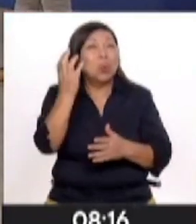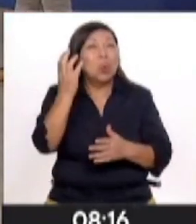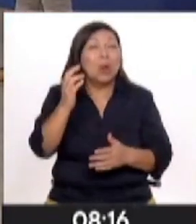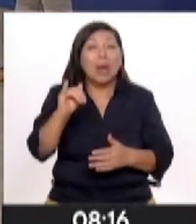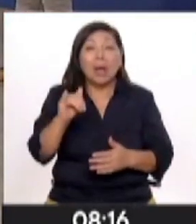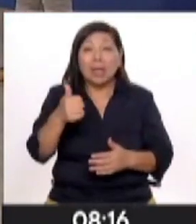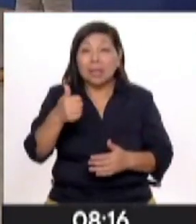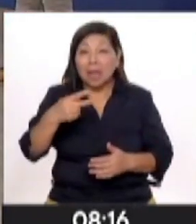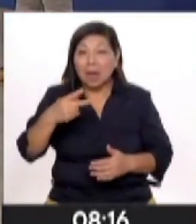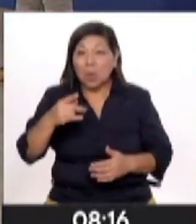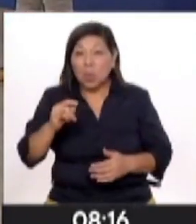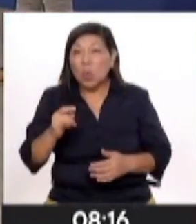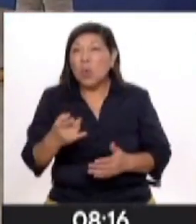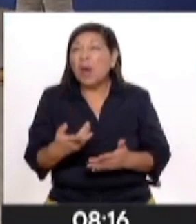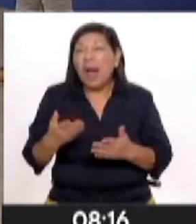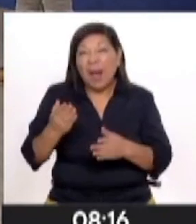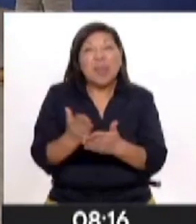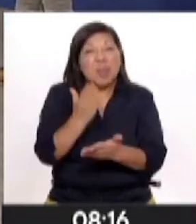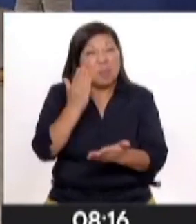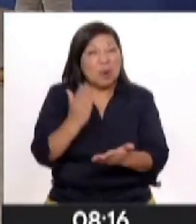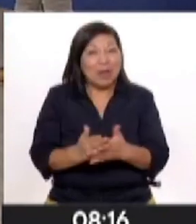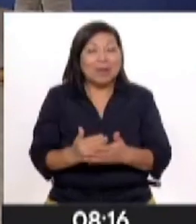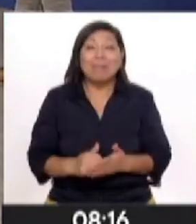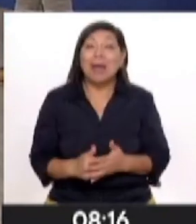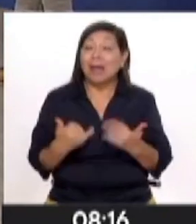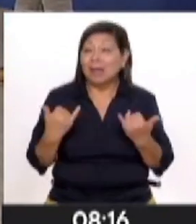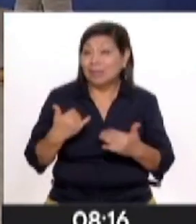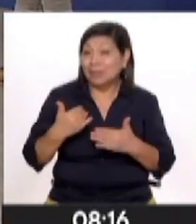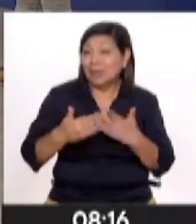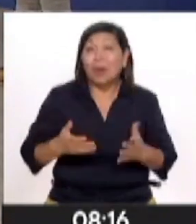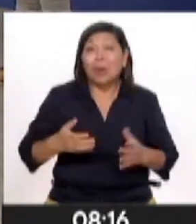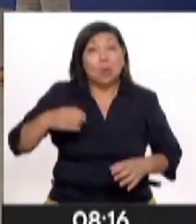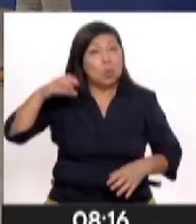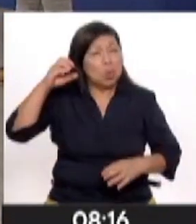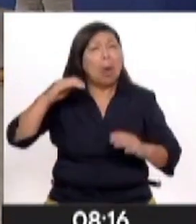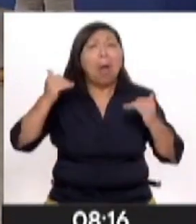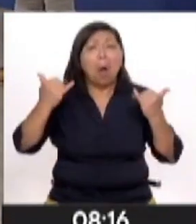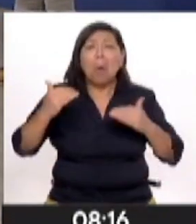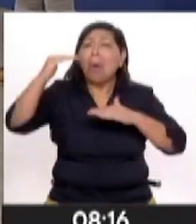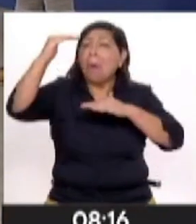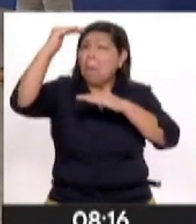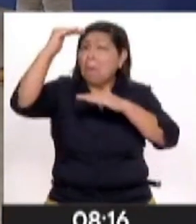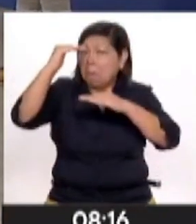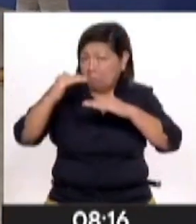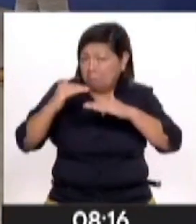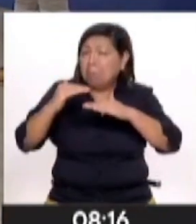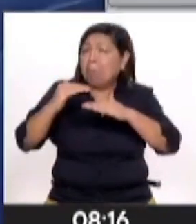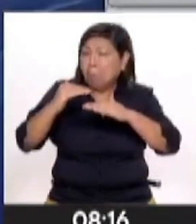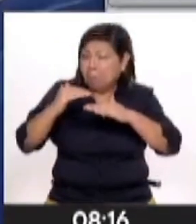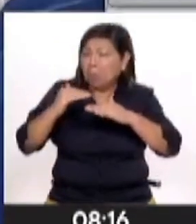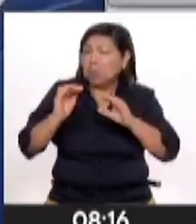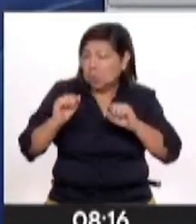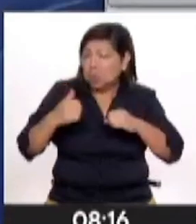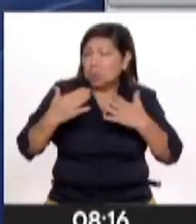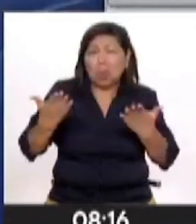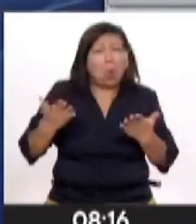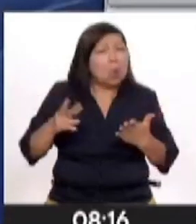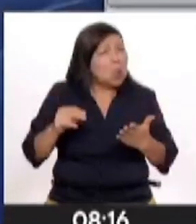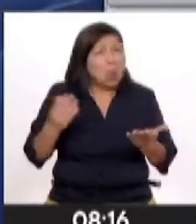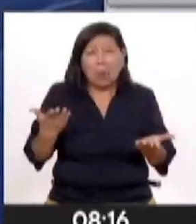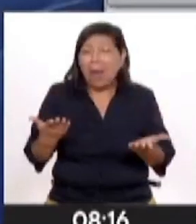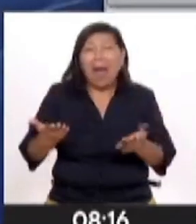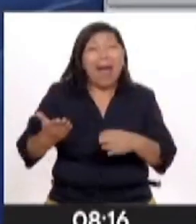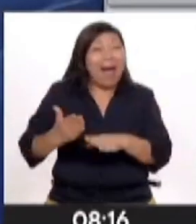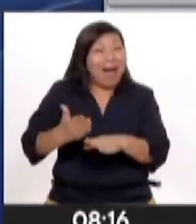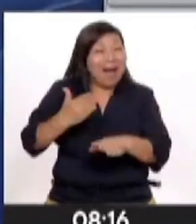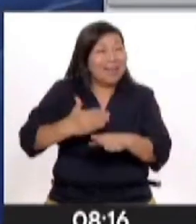a observar en estos días? Bueno, ya en estos días las lluvias han bajado de una manera bastante significativa, ya no tenemos pues los